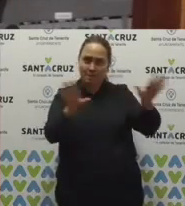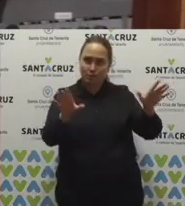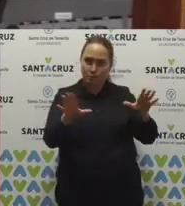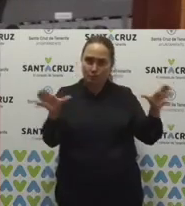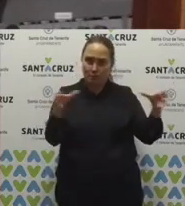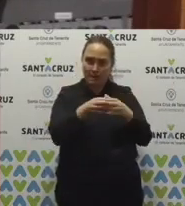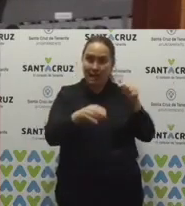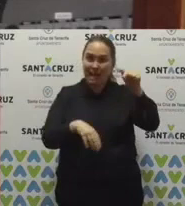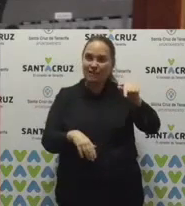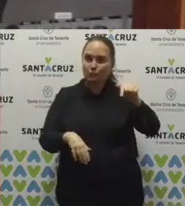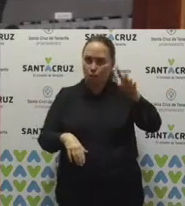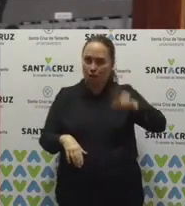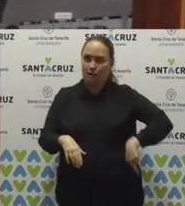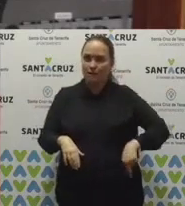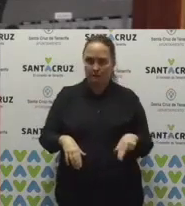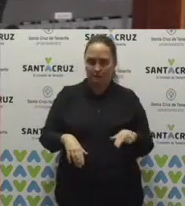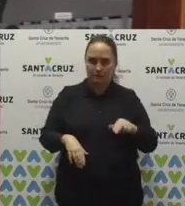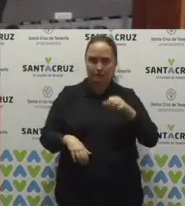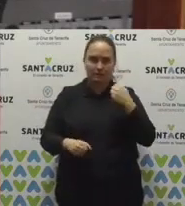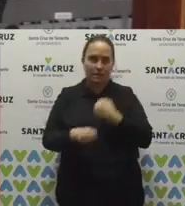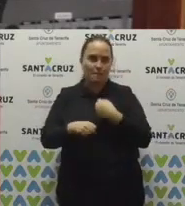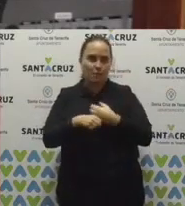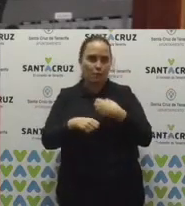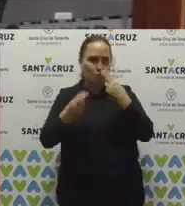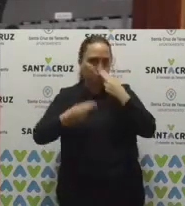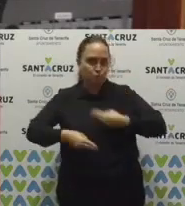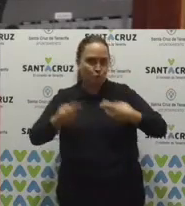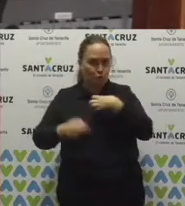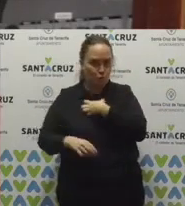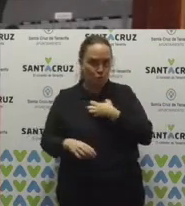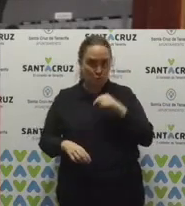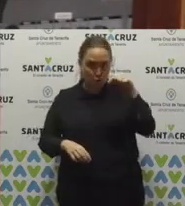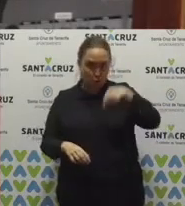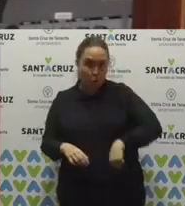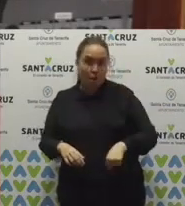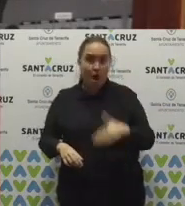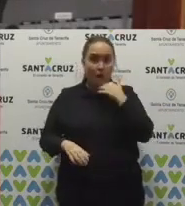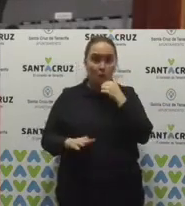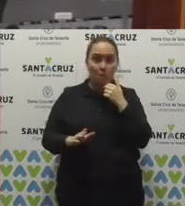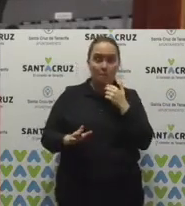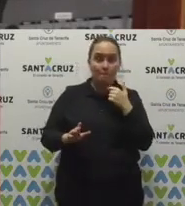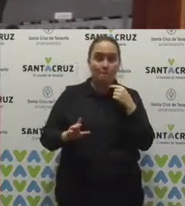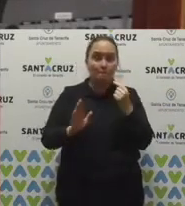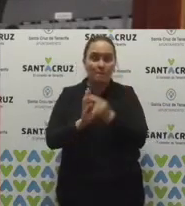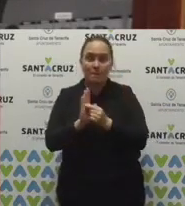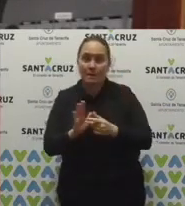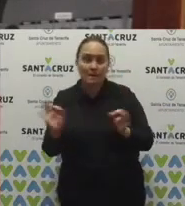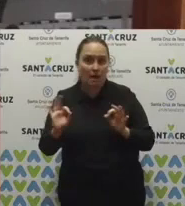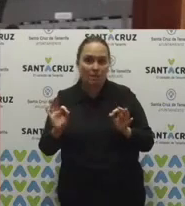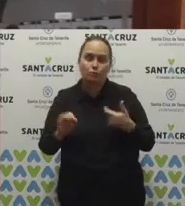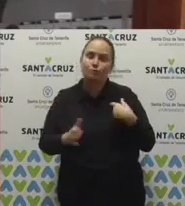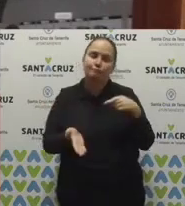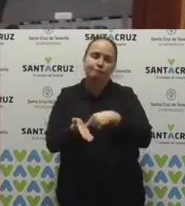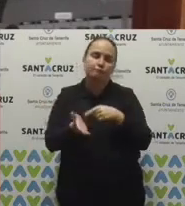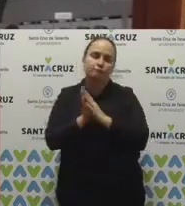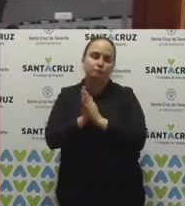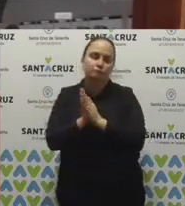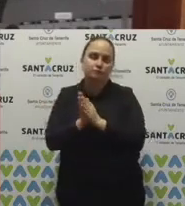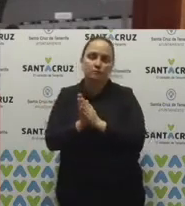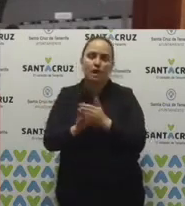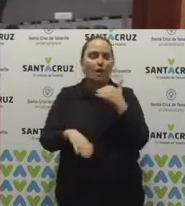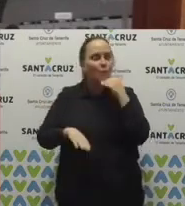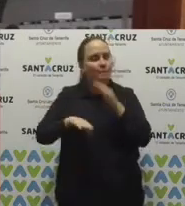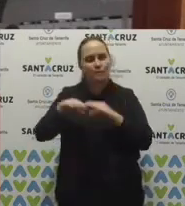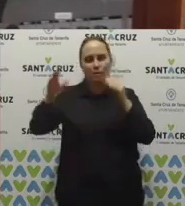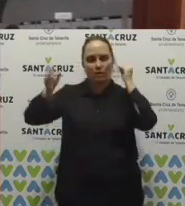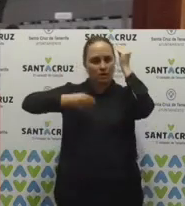hoy y no estamos tomando ninguna medida al respecto yo sí le insto a que en ese sentido haga como mínimo